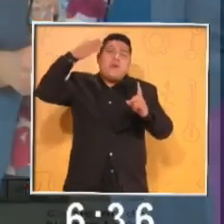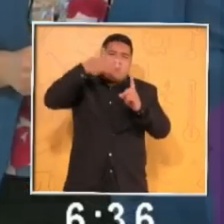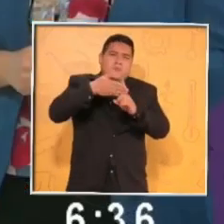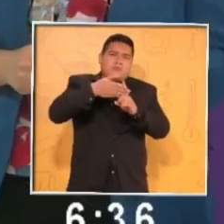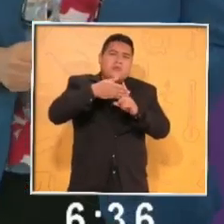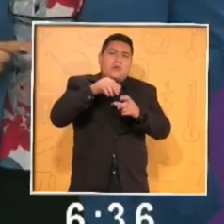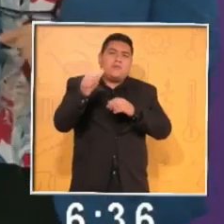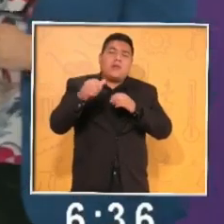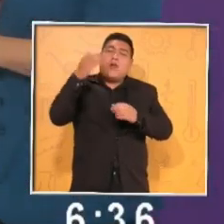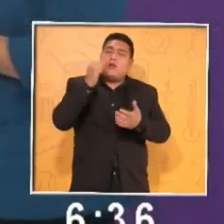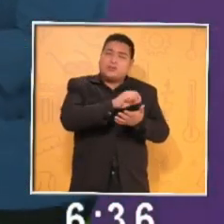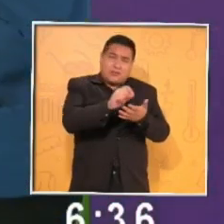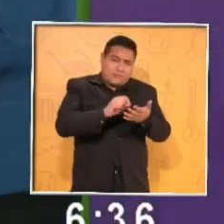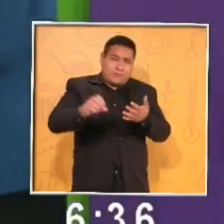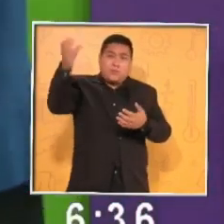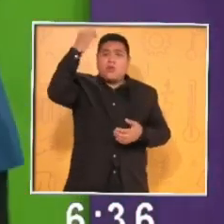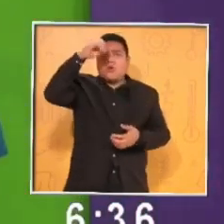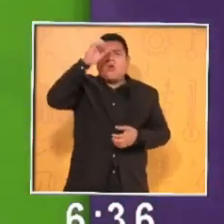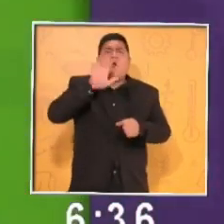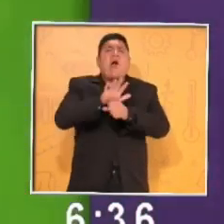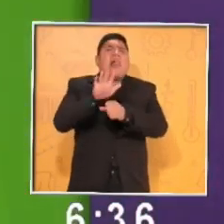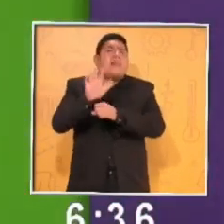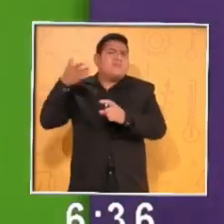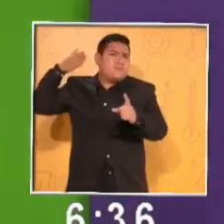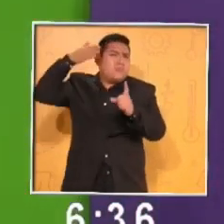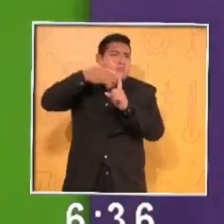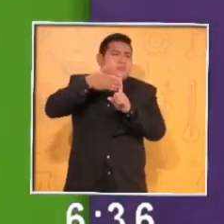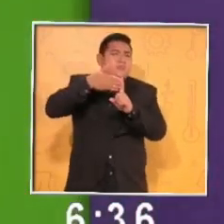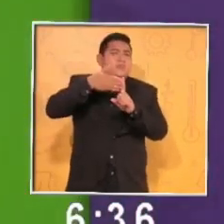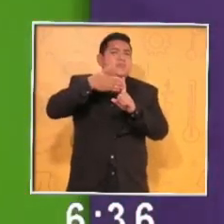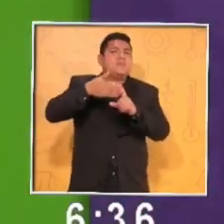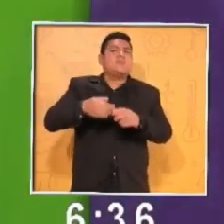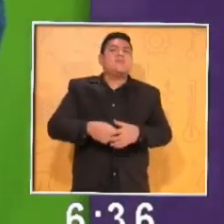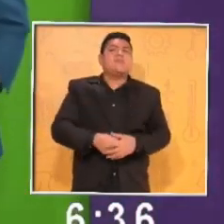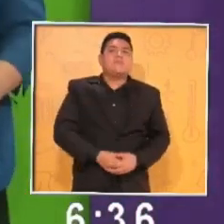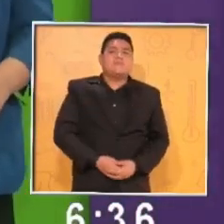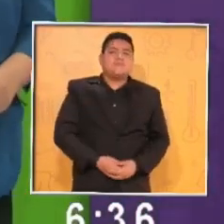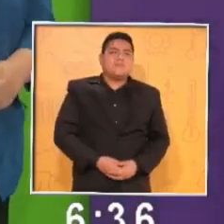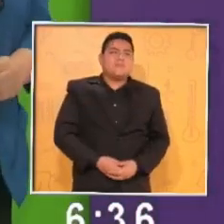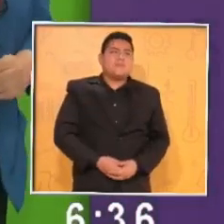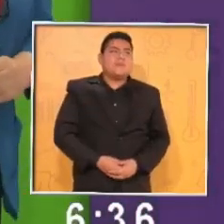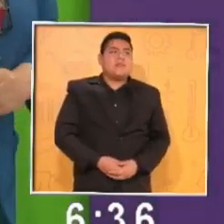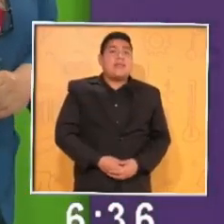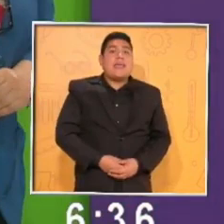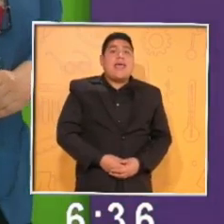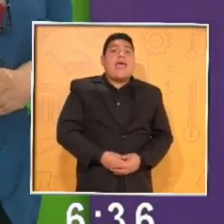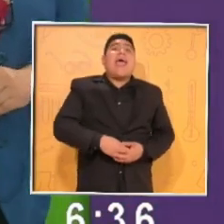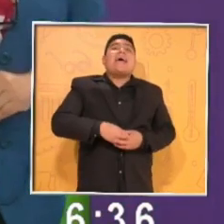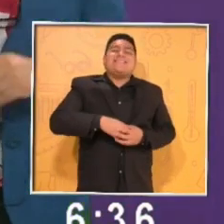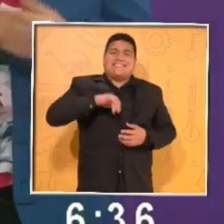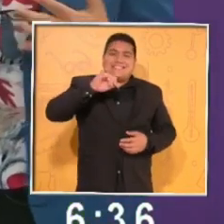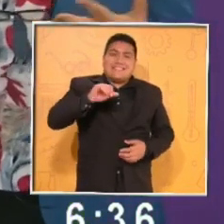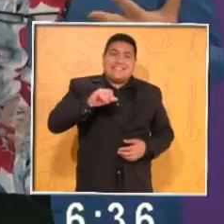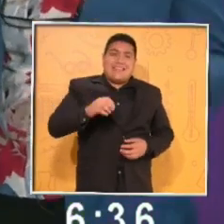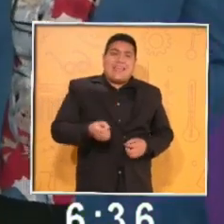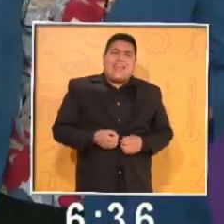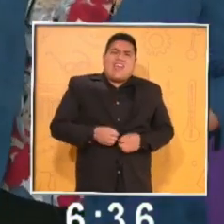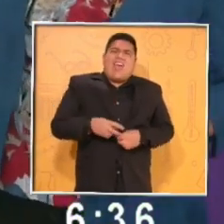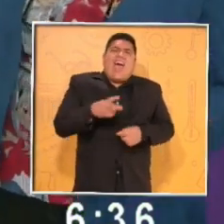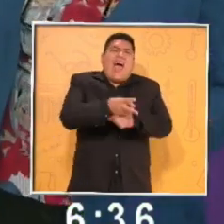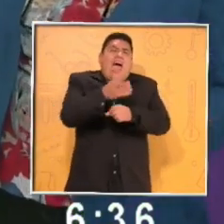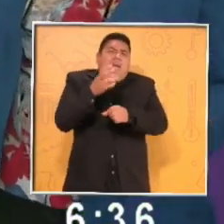opinión. ¿Cuál es esa función? Persuadir. ¿Y qué